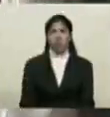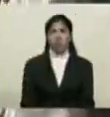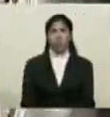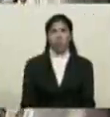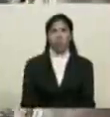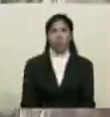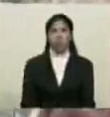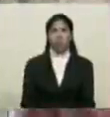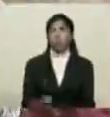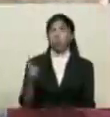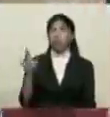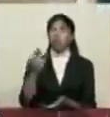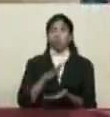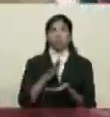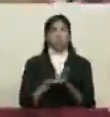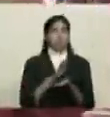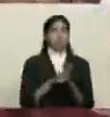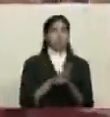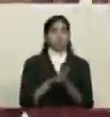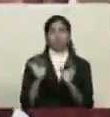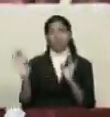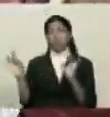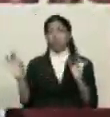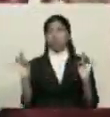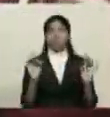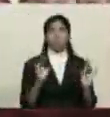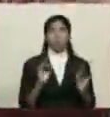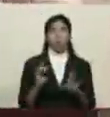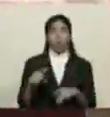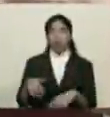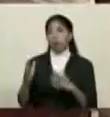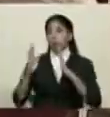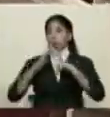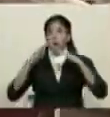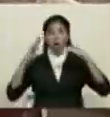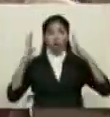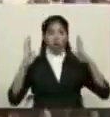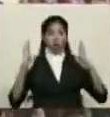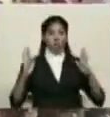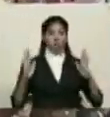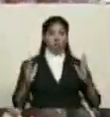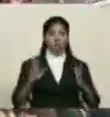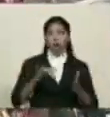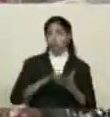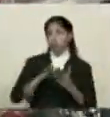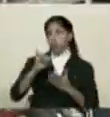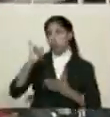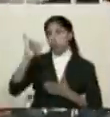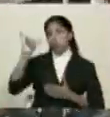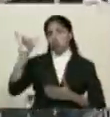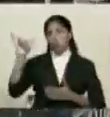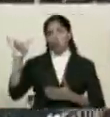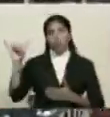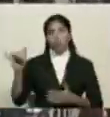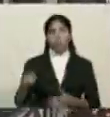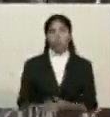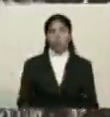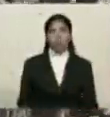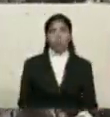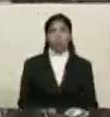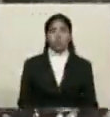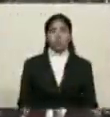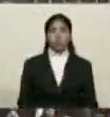que están tranquilitos en Miami, en yates, casas, aviones.